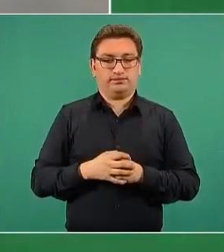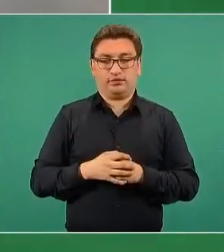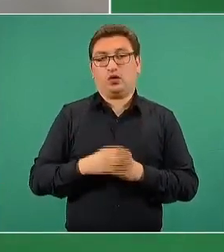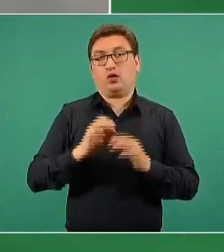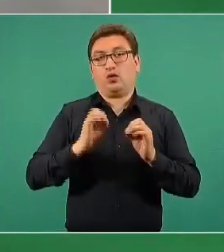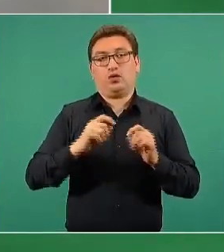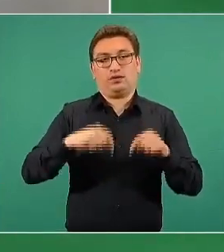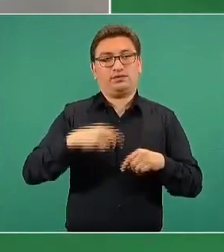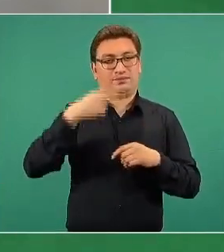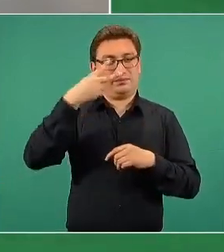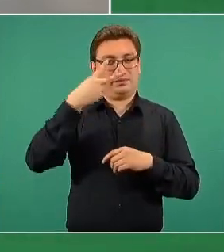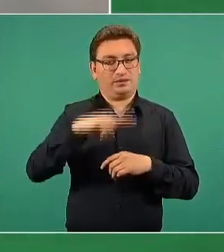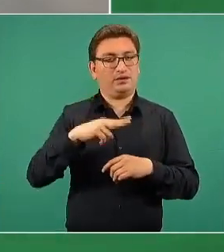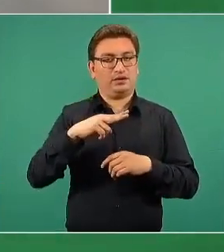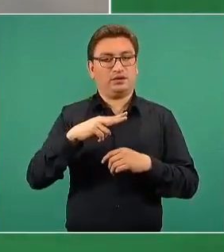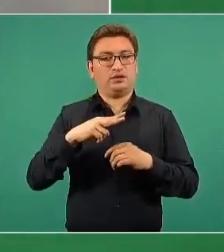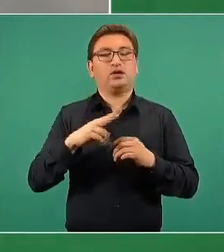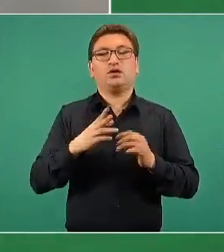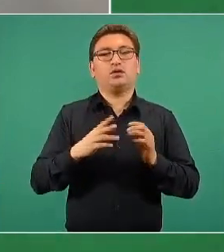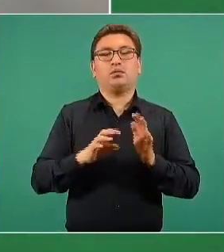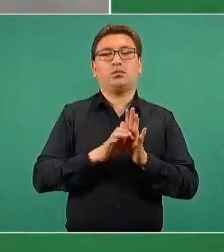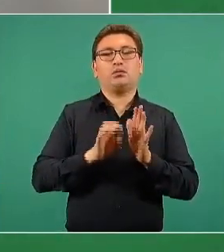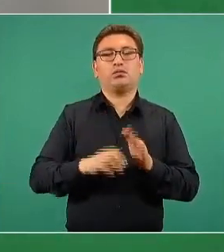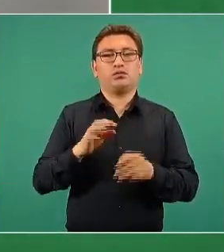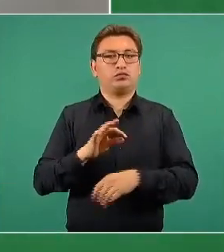en México, que se aplica